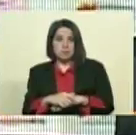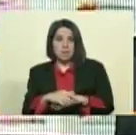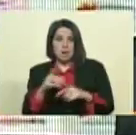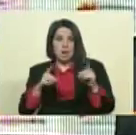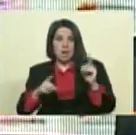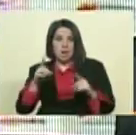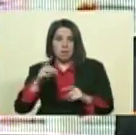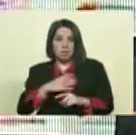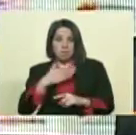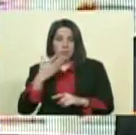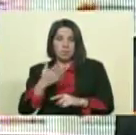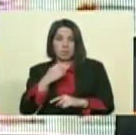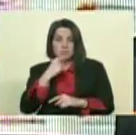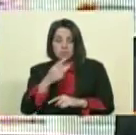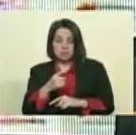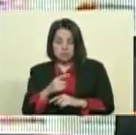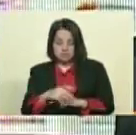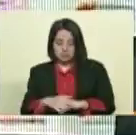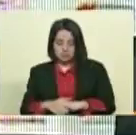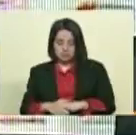Algunos pudieran decir,